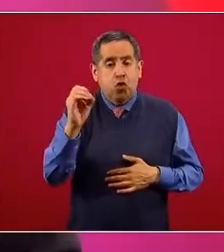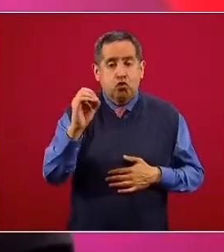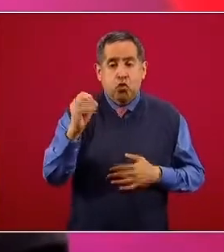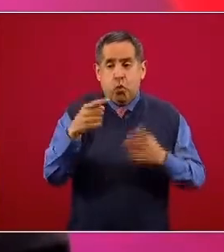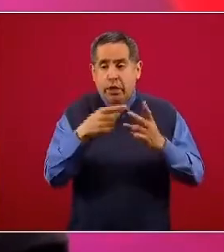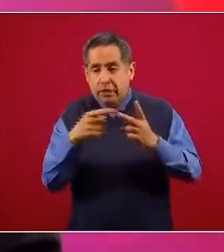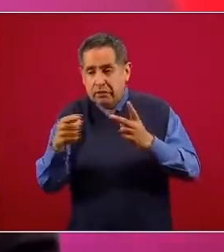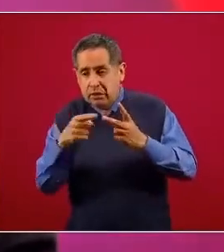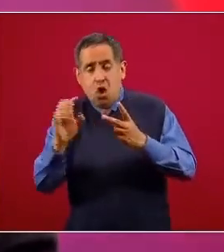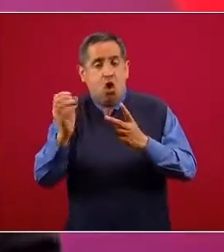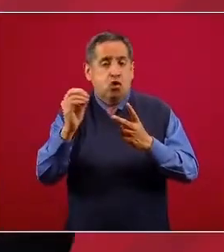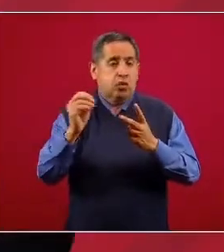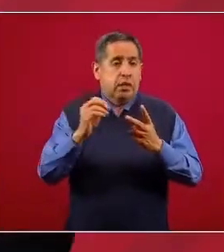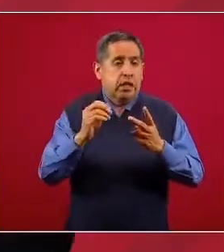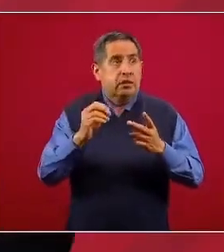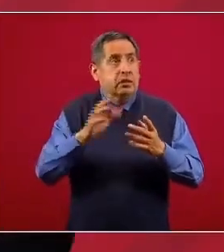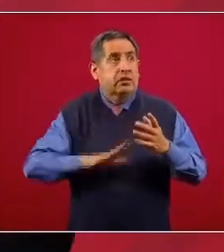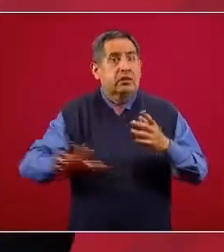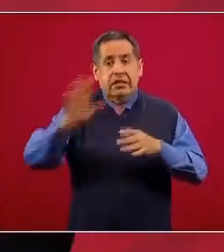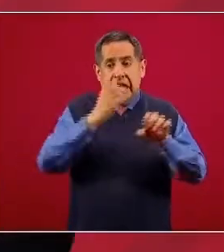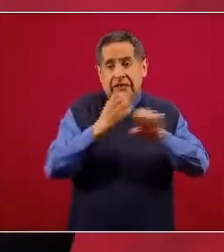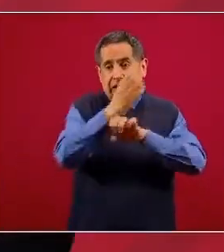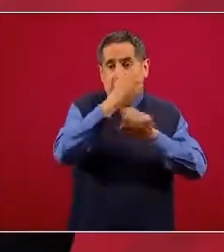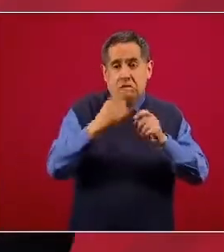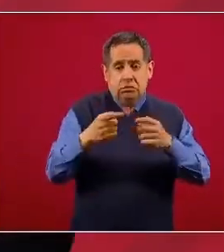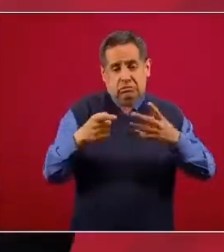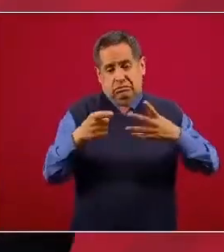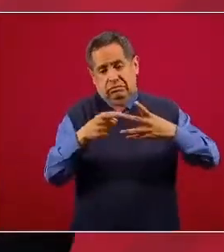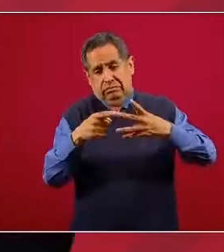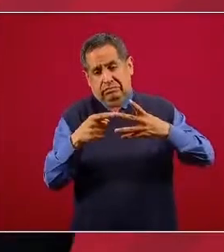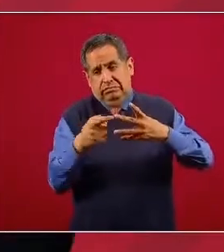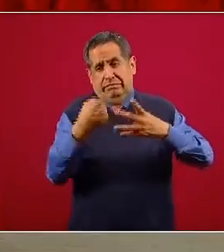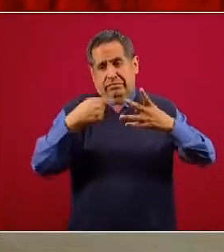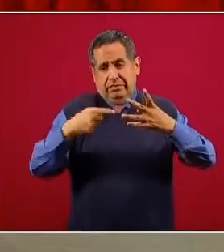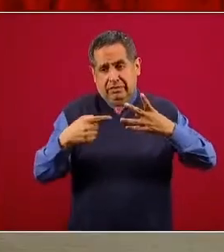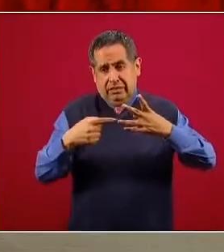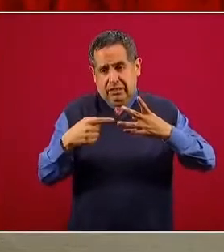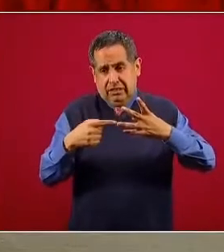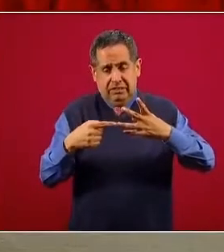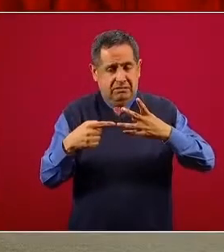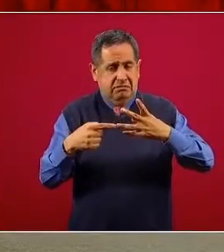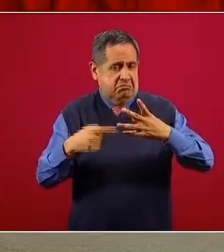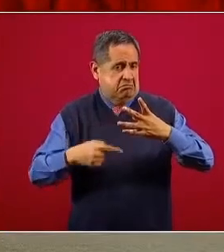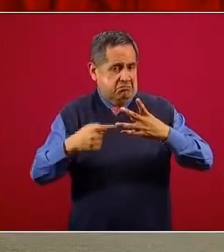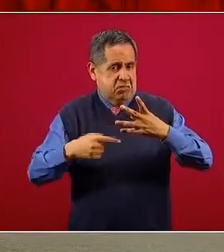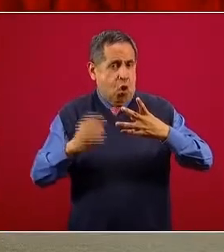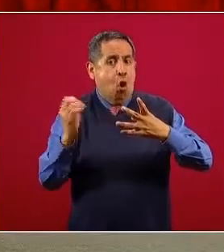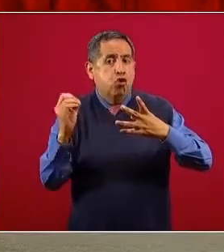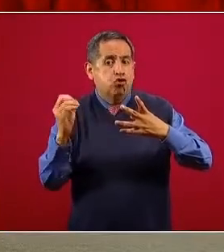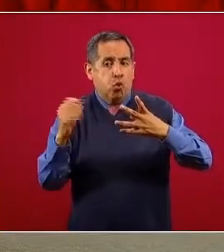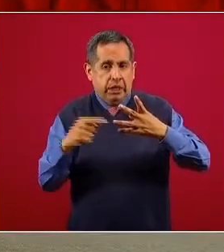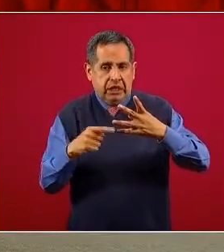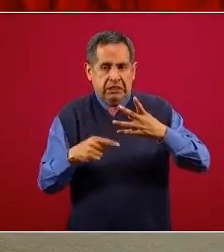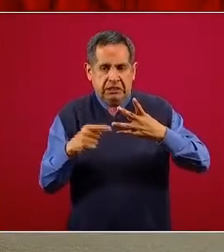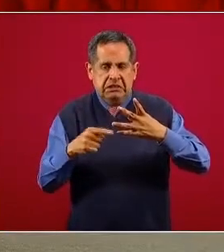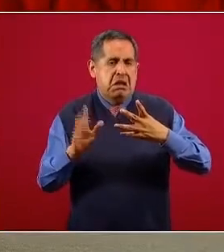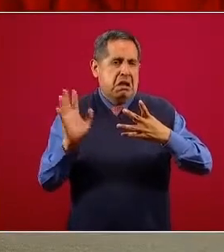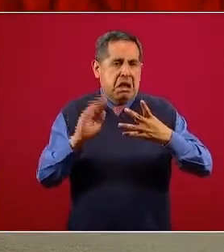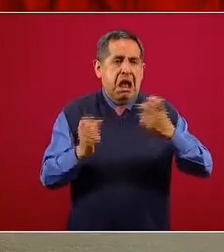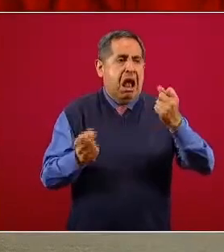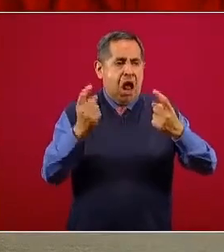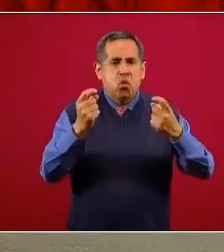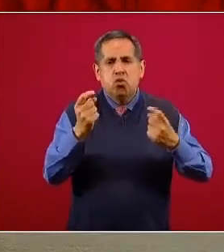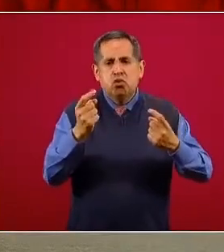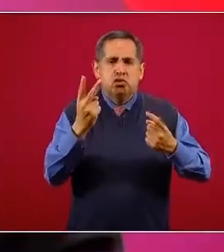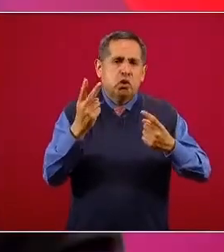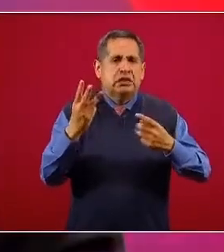octubre, gruesamente la mitad de los estados en la primera quincena, la segunda mitad en la segunda quincena de octubre, y hay algunos 2 o